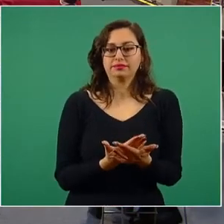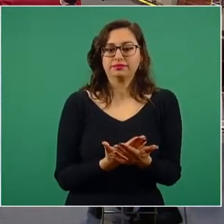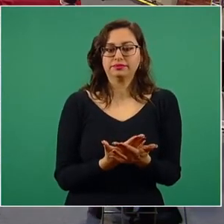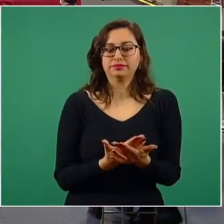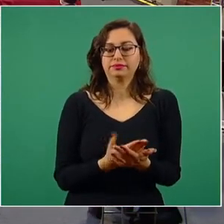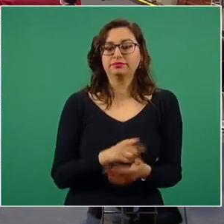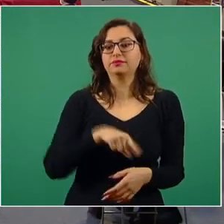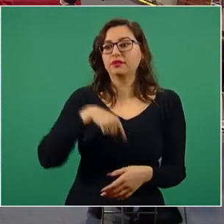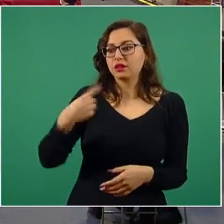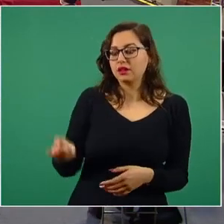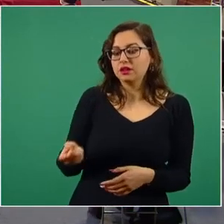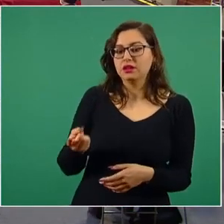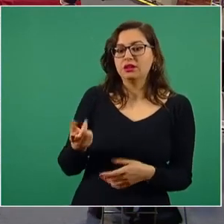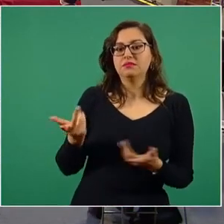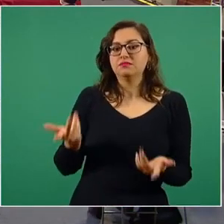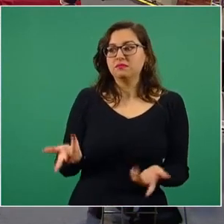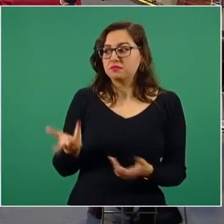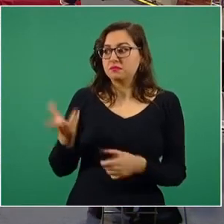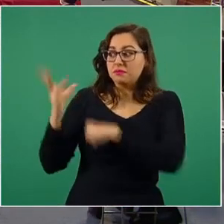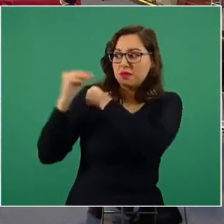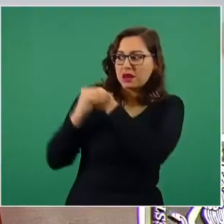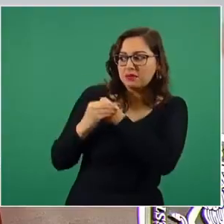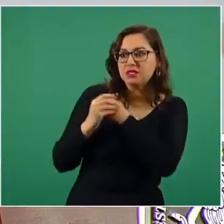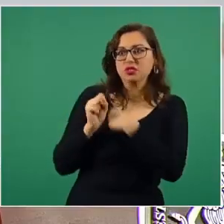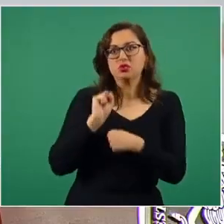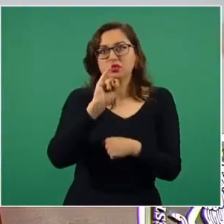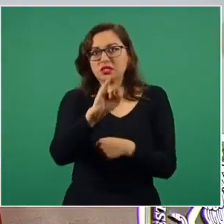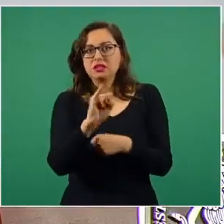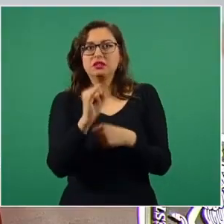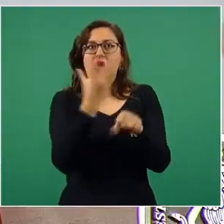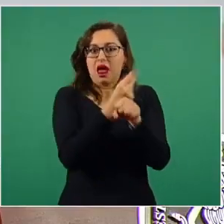las puertas, todo tiene un valor